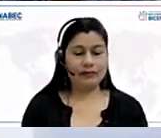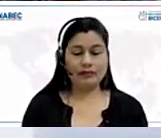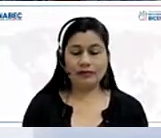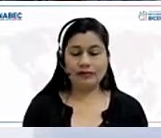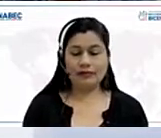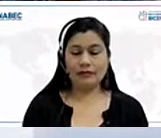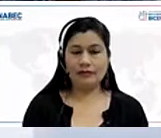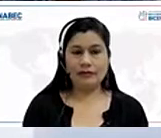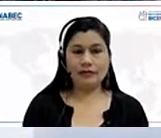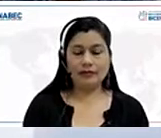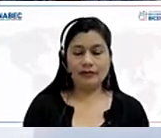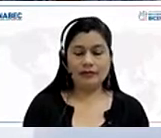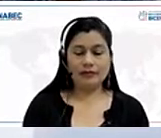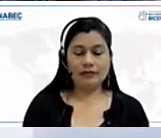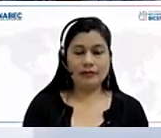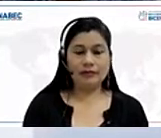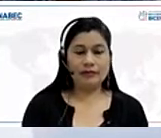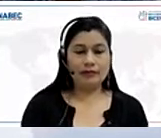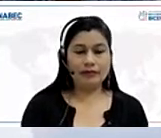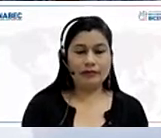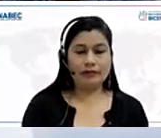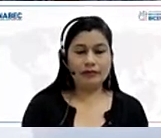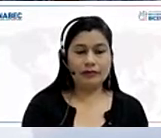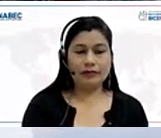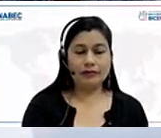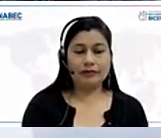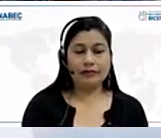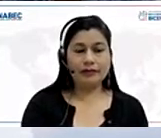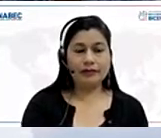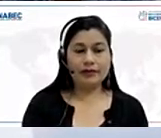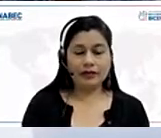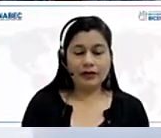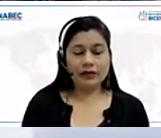participar. No es un requisito, digamos.